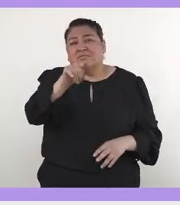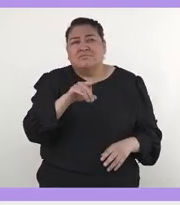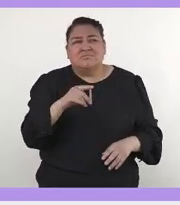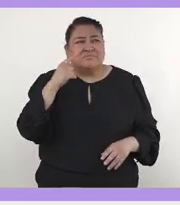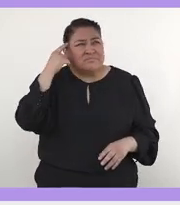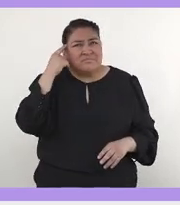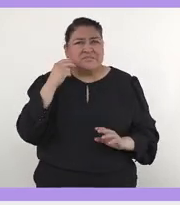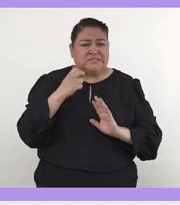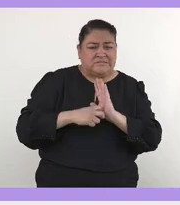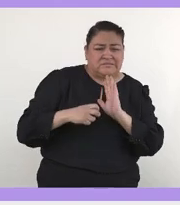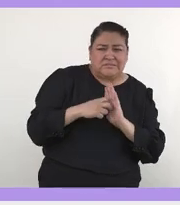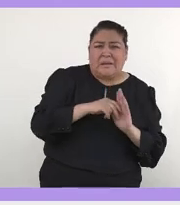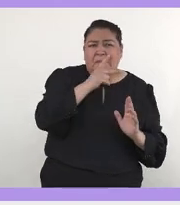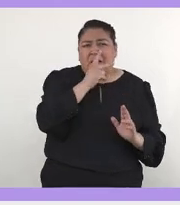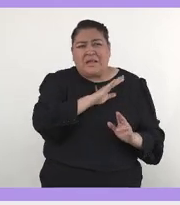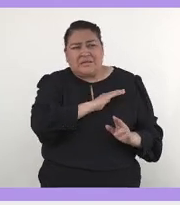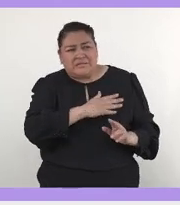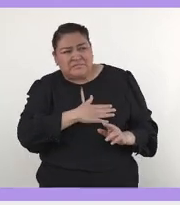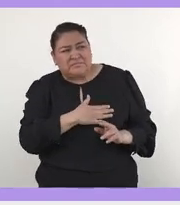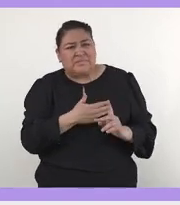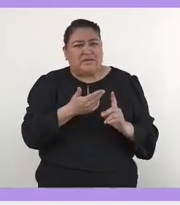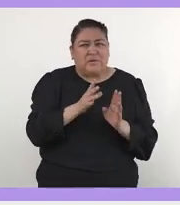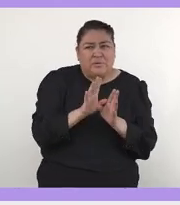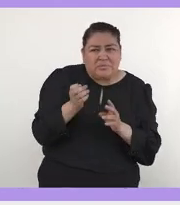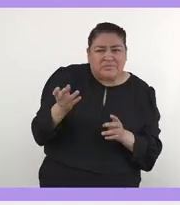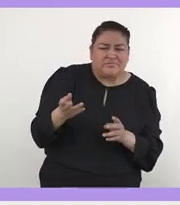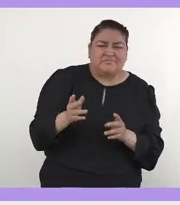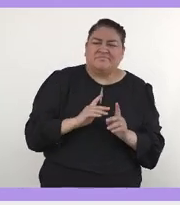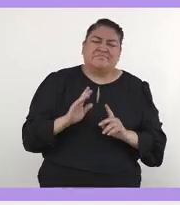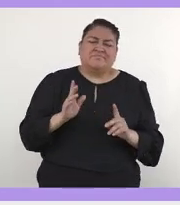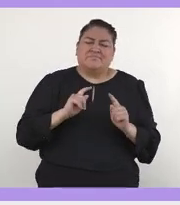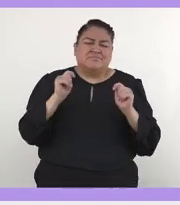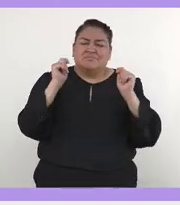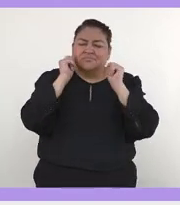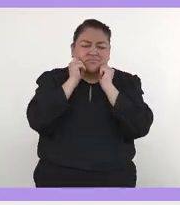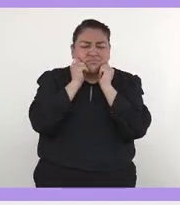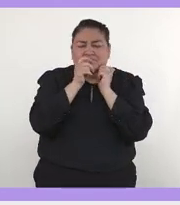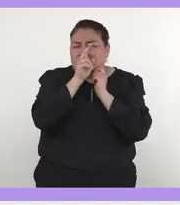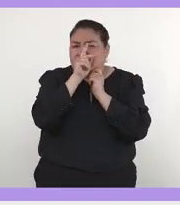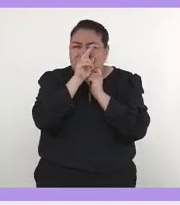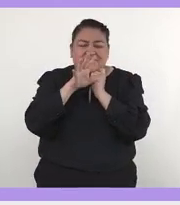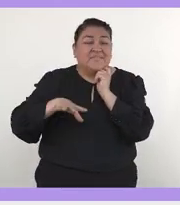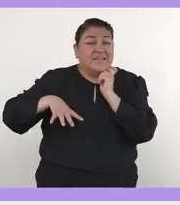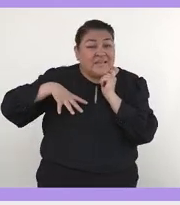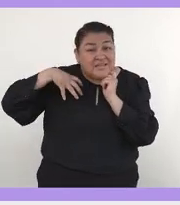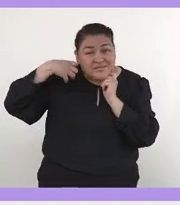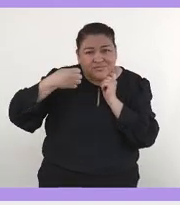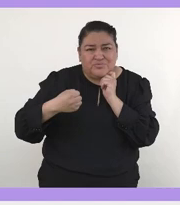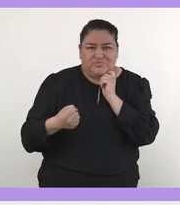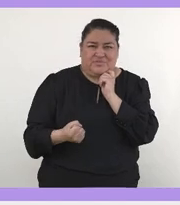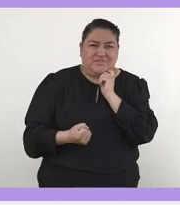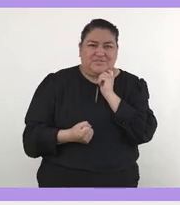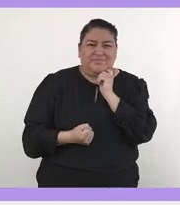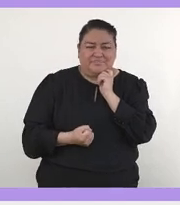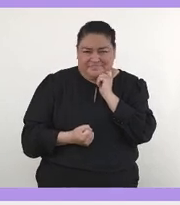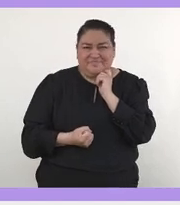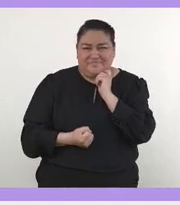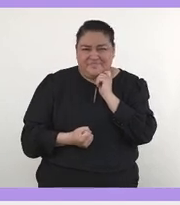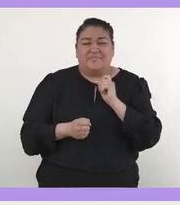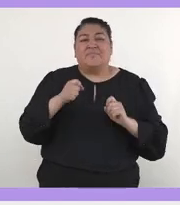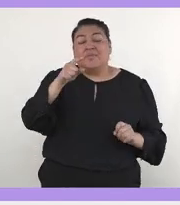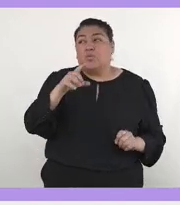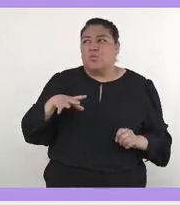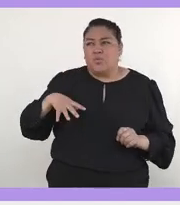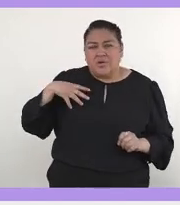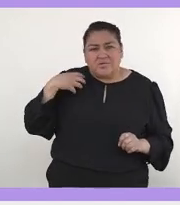se van a equivocar a veces sí no pasa nada lo mejor que puedan hacer en este caso es que si están por sobre todo sé que es como el cambio más